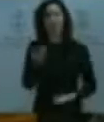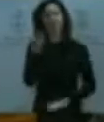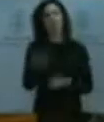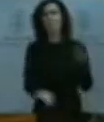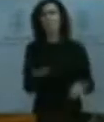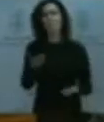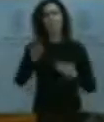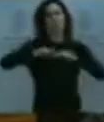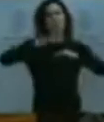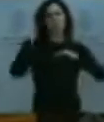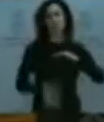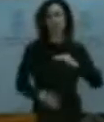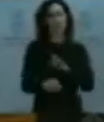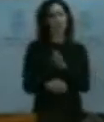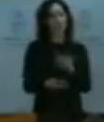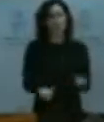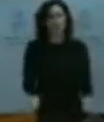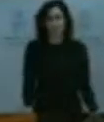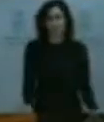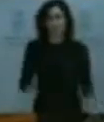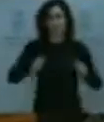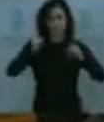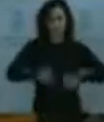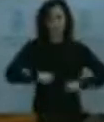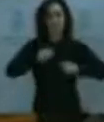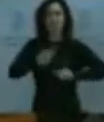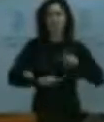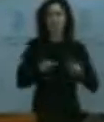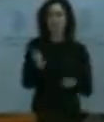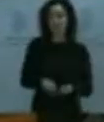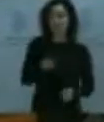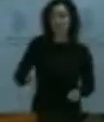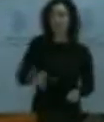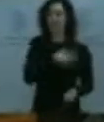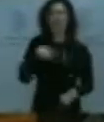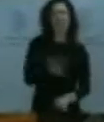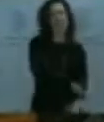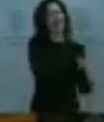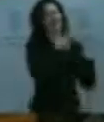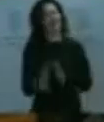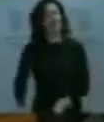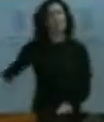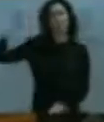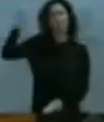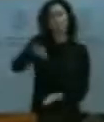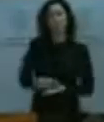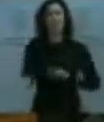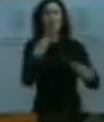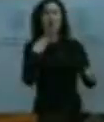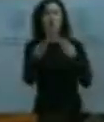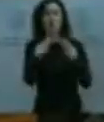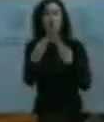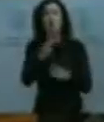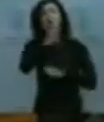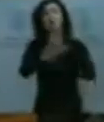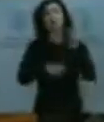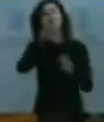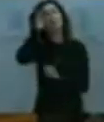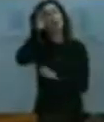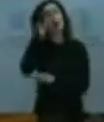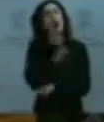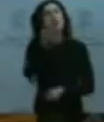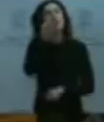Mayores, familiares y profesionales quieren cambio, exigen diálogo y buscan que se les escuche de verdad, no de boquilla.